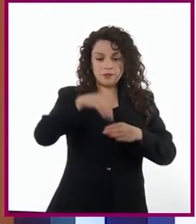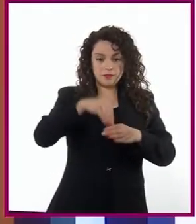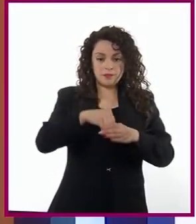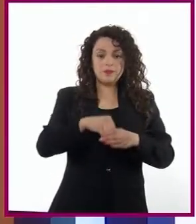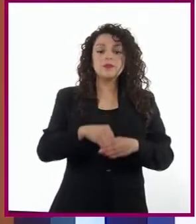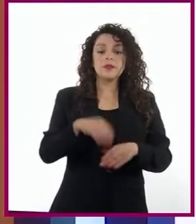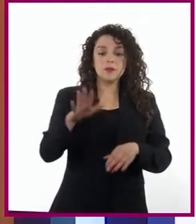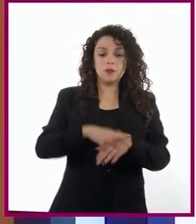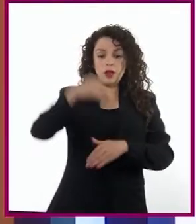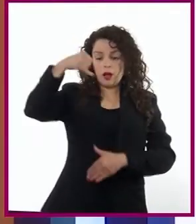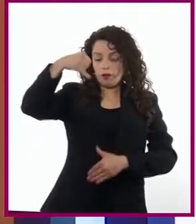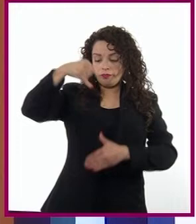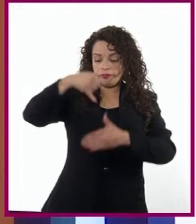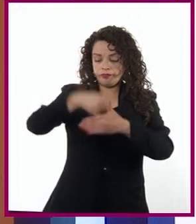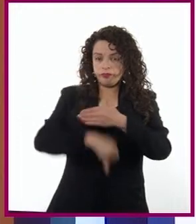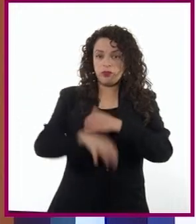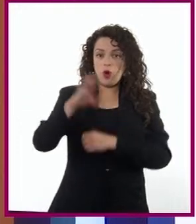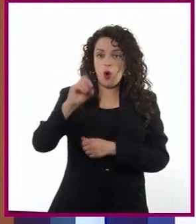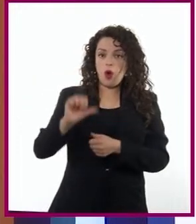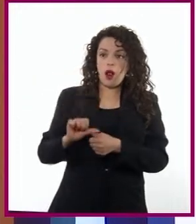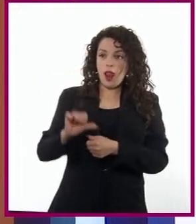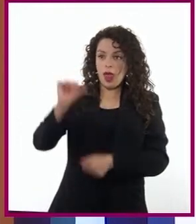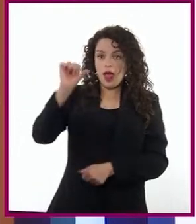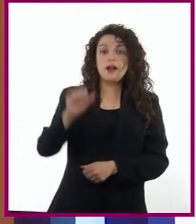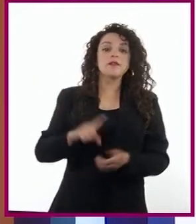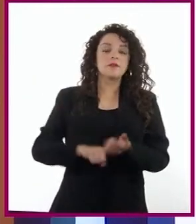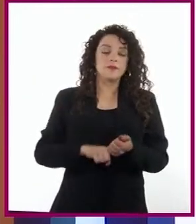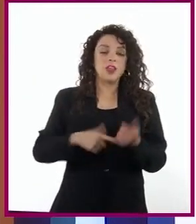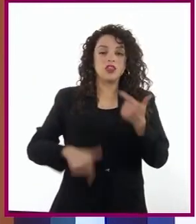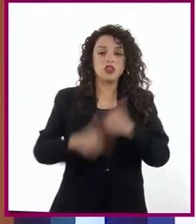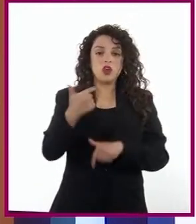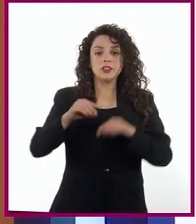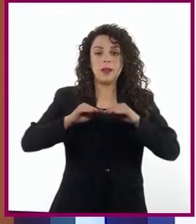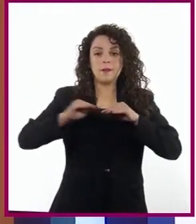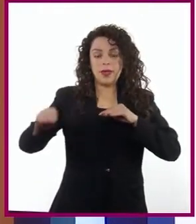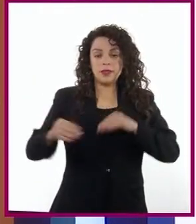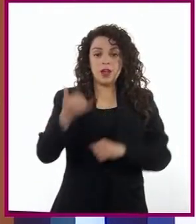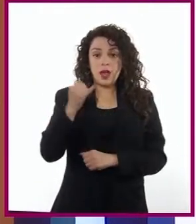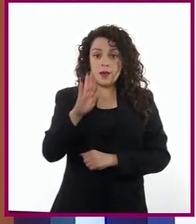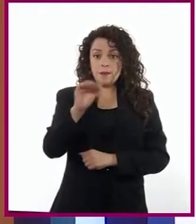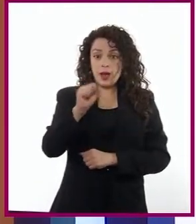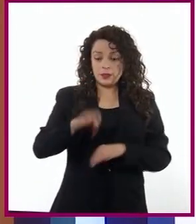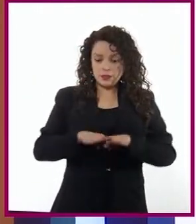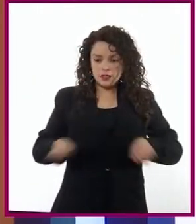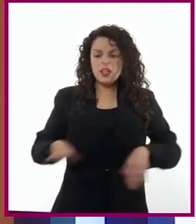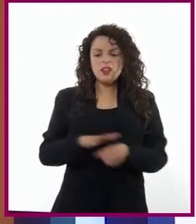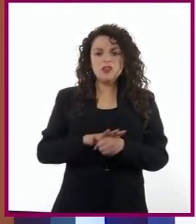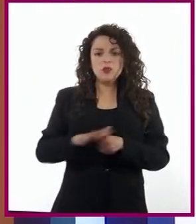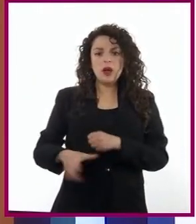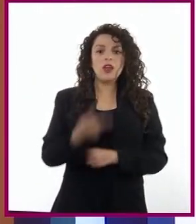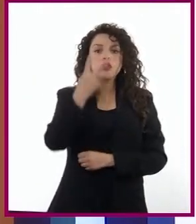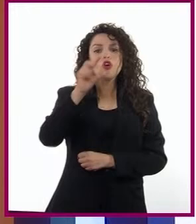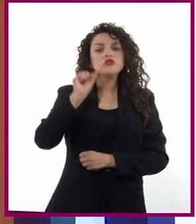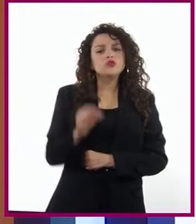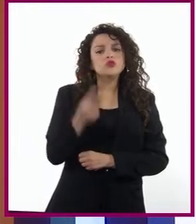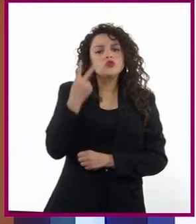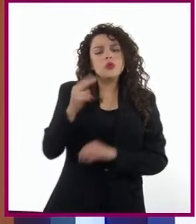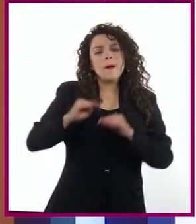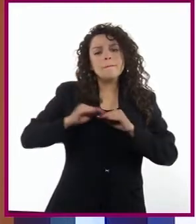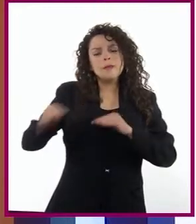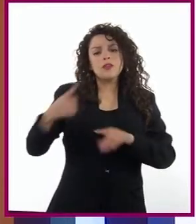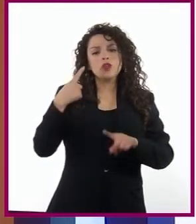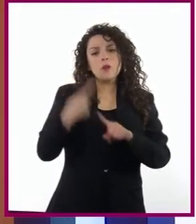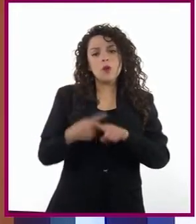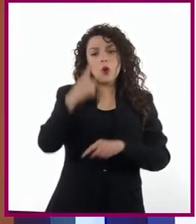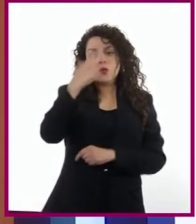o profundidad corresponde a 12 metros, y las medidas de la base son de 2.2 metros por